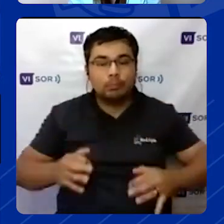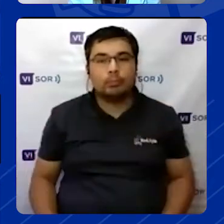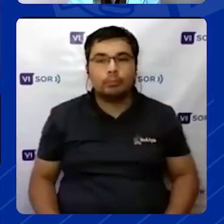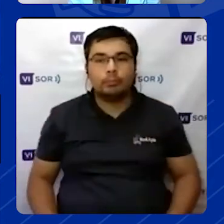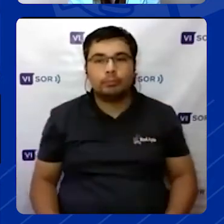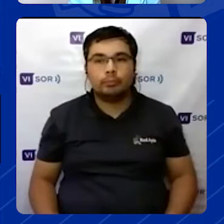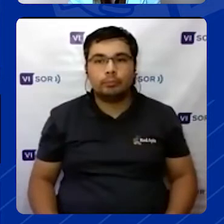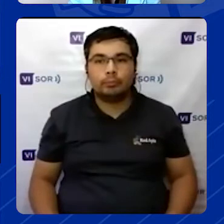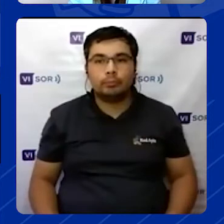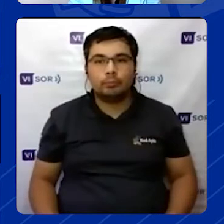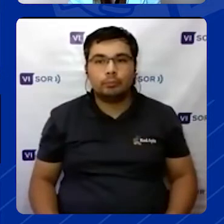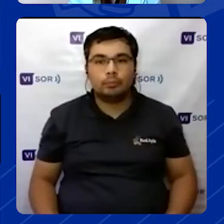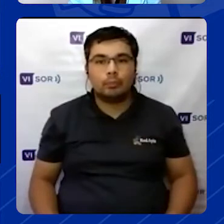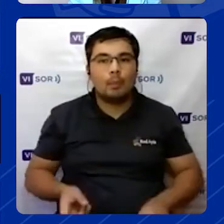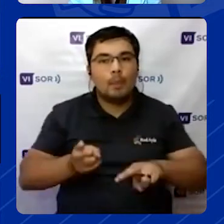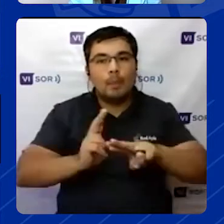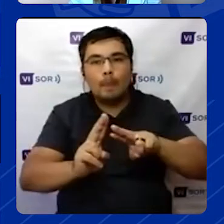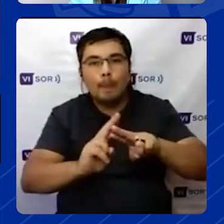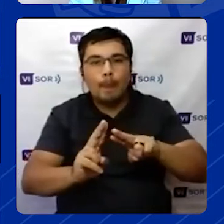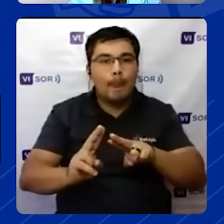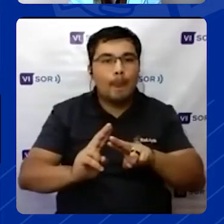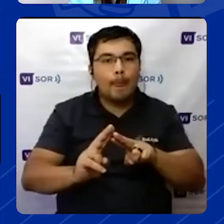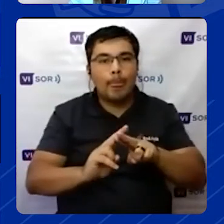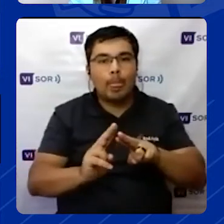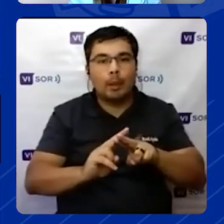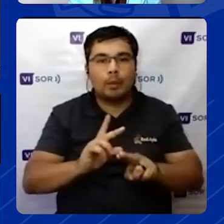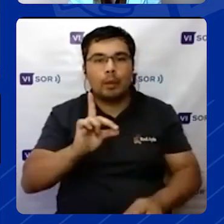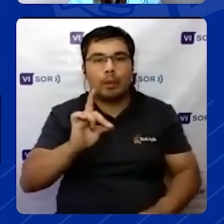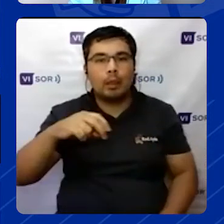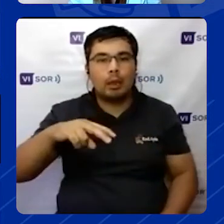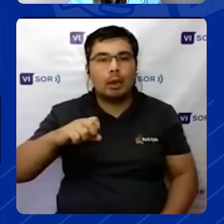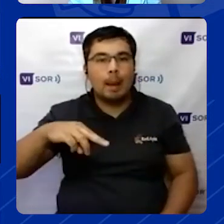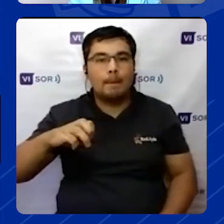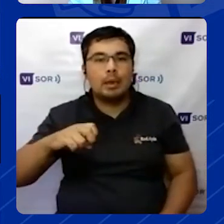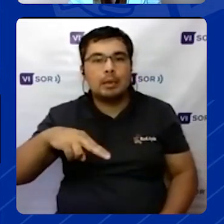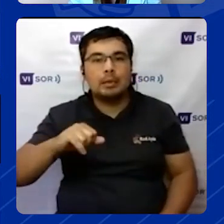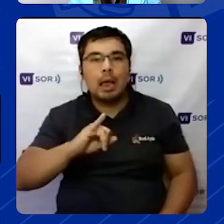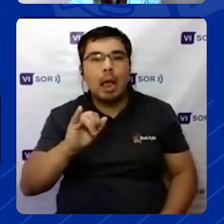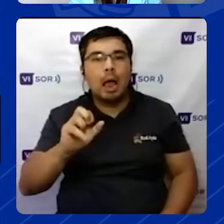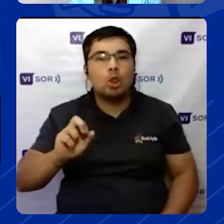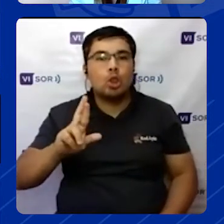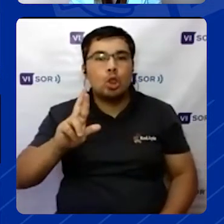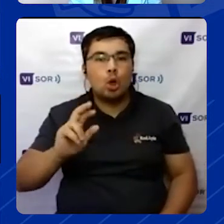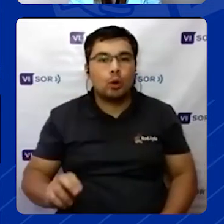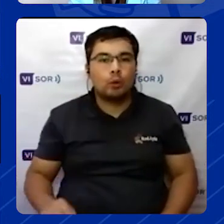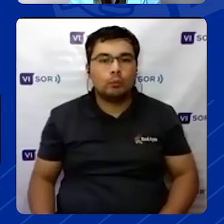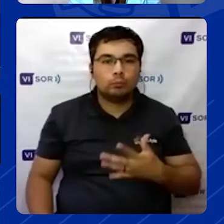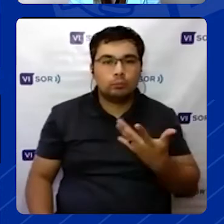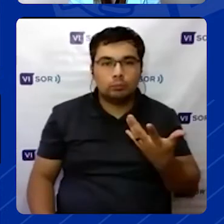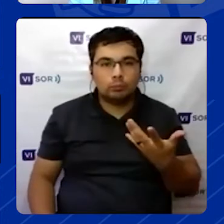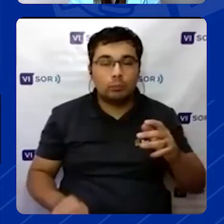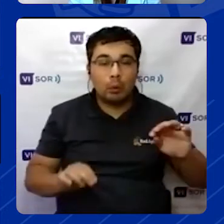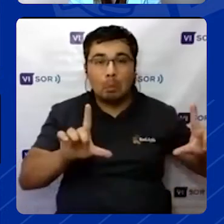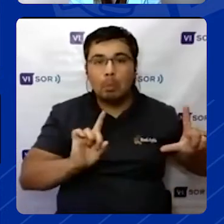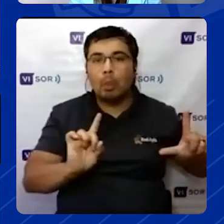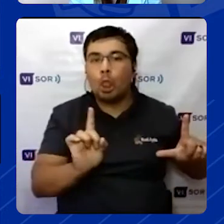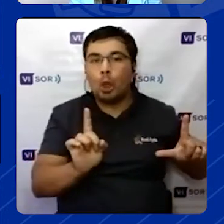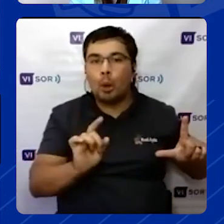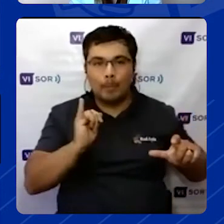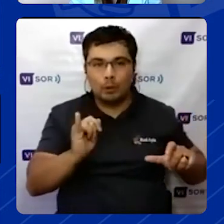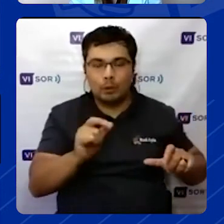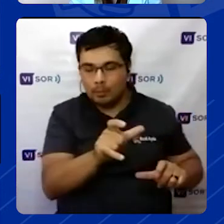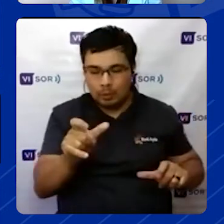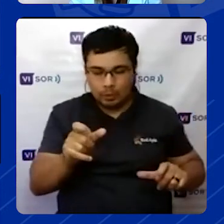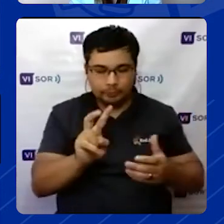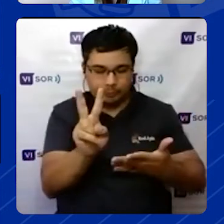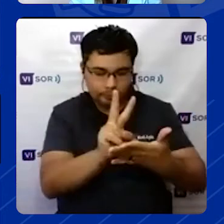ser dinamizadores y necesariamente tendrían que tener un equipo de validadores que también esté formado, pero sí, las personas que participen del curso